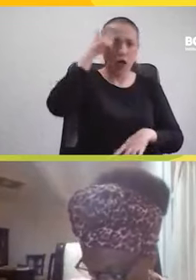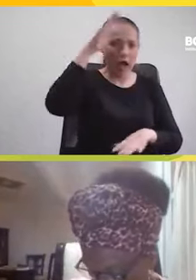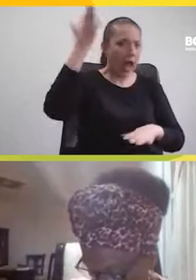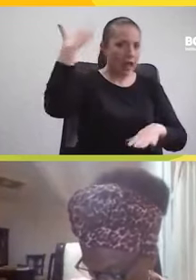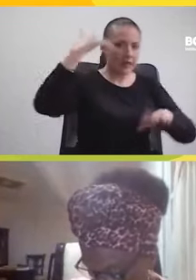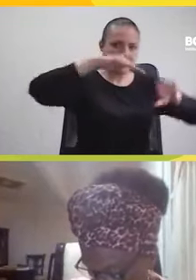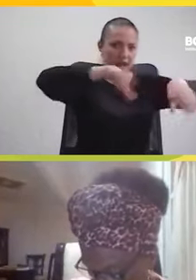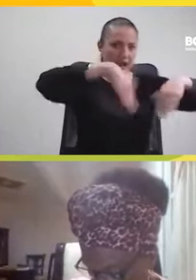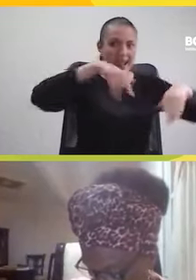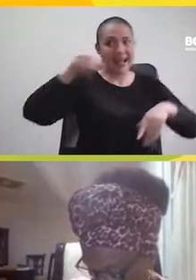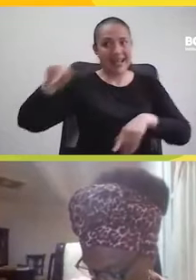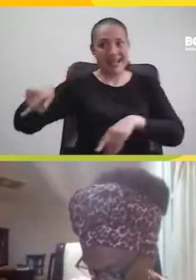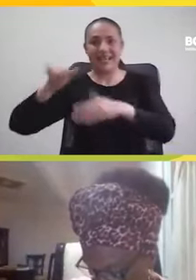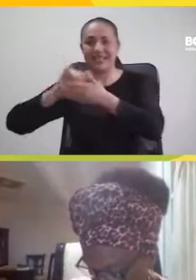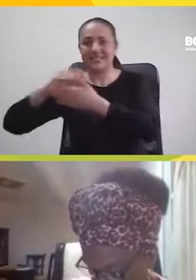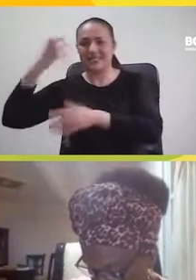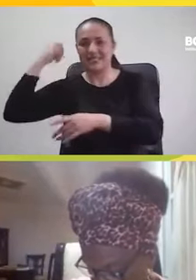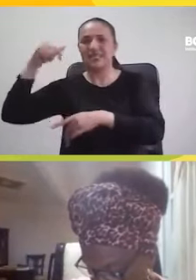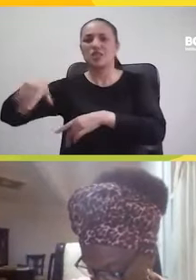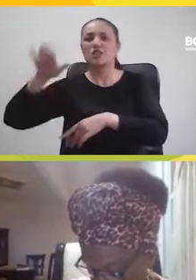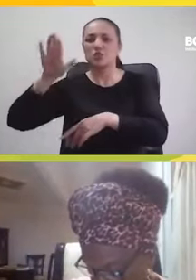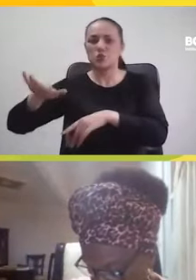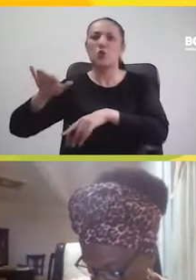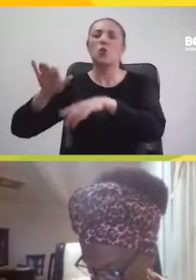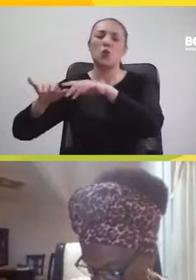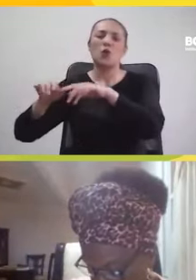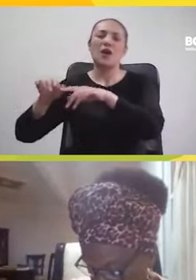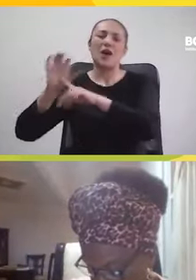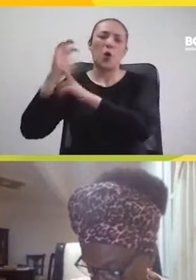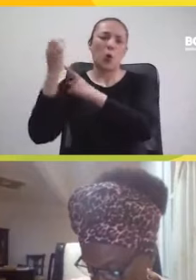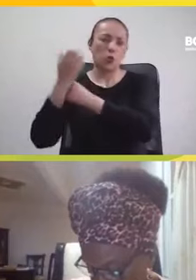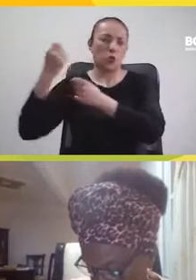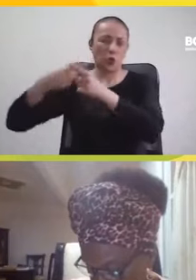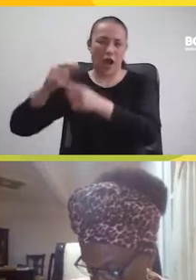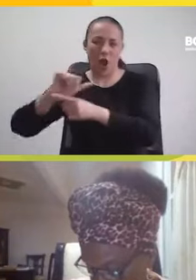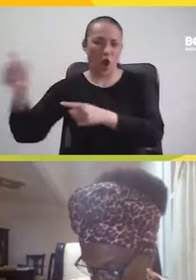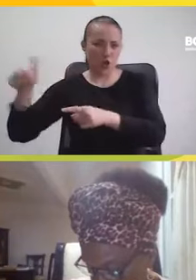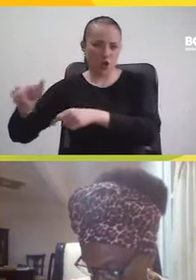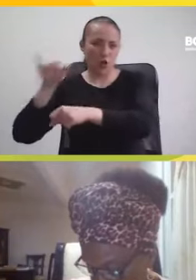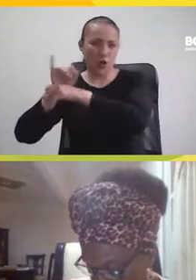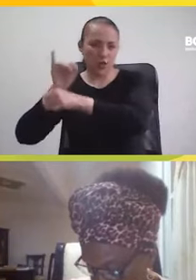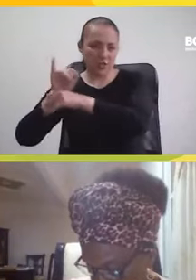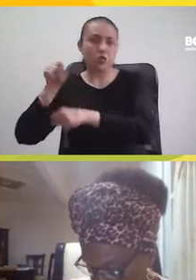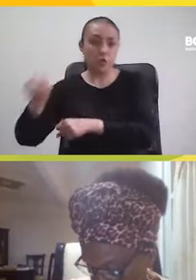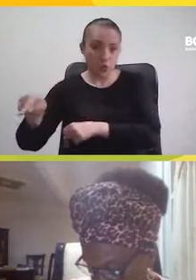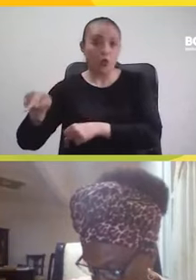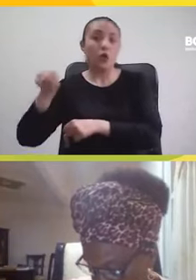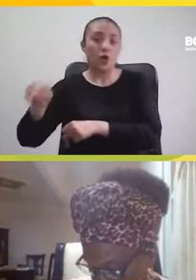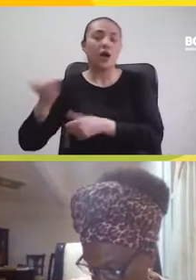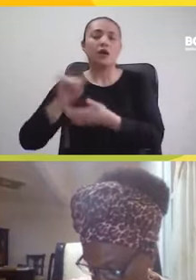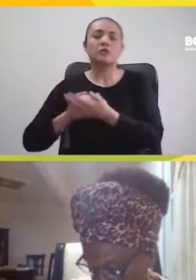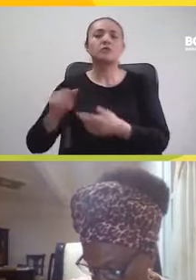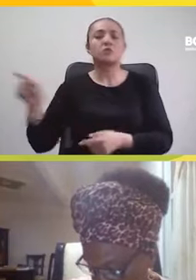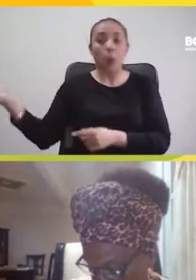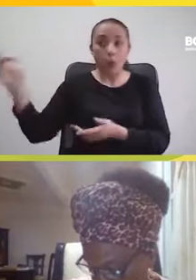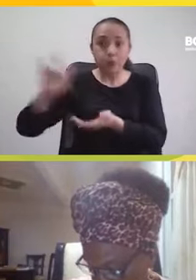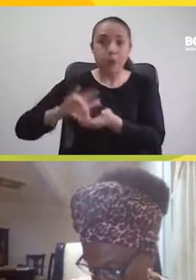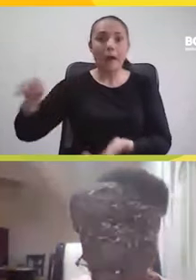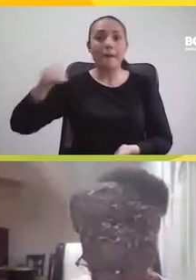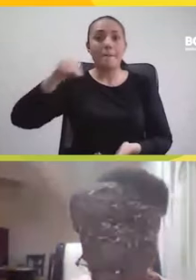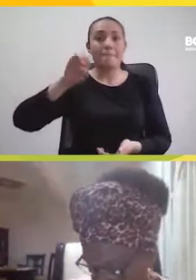ser valioso por donde se le mire, porque Manuel fue un médico, fue un antropólogo, fue